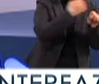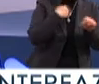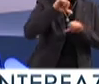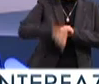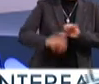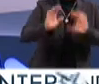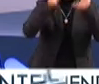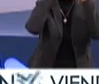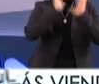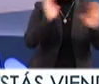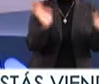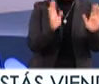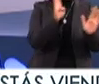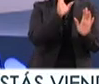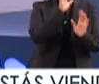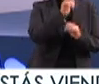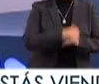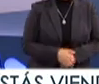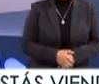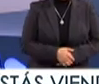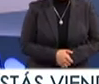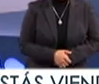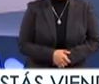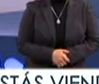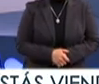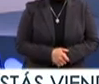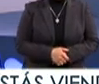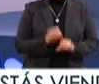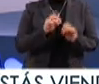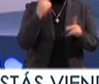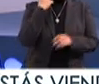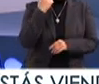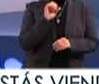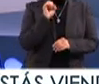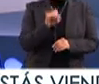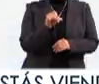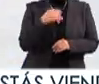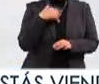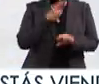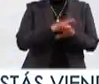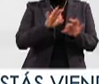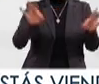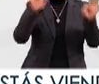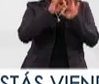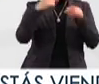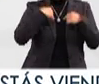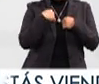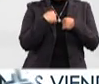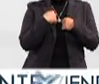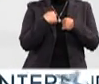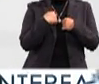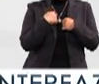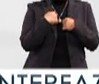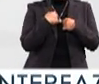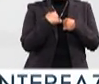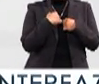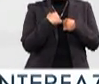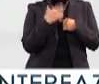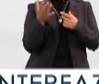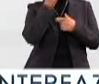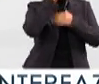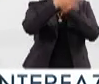del último vez cuando viste la convocatoria. Claro, sí, bueno, principalmente en mi caso fue una